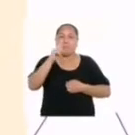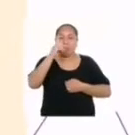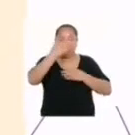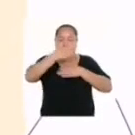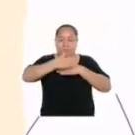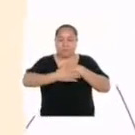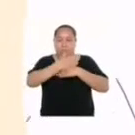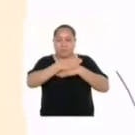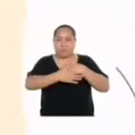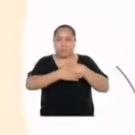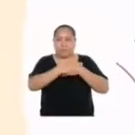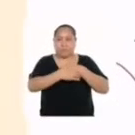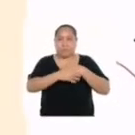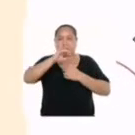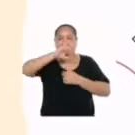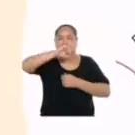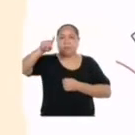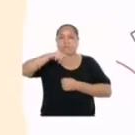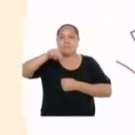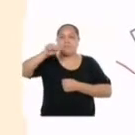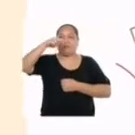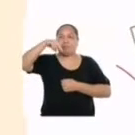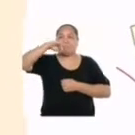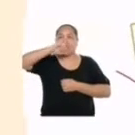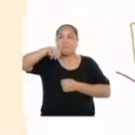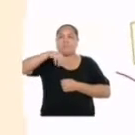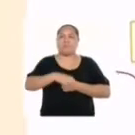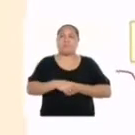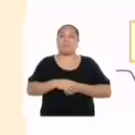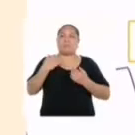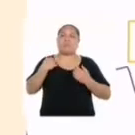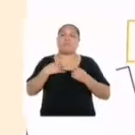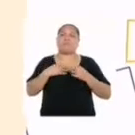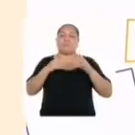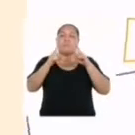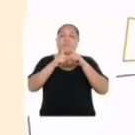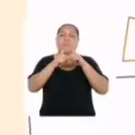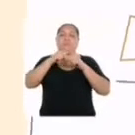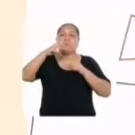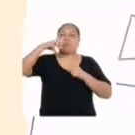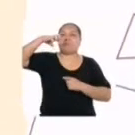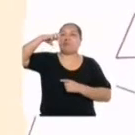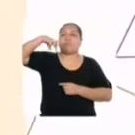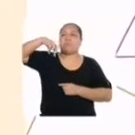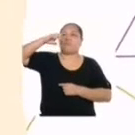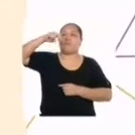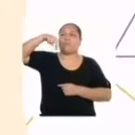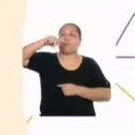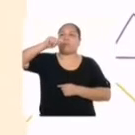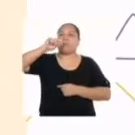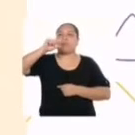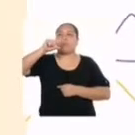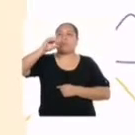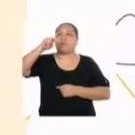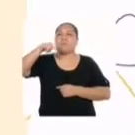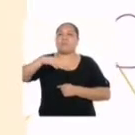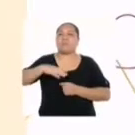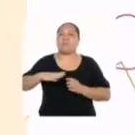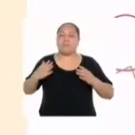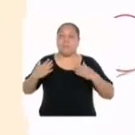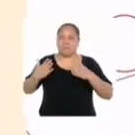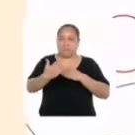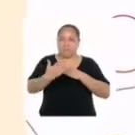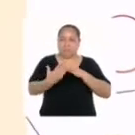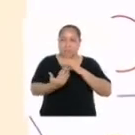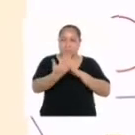de las caras frontales de la zanja, que como verás tiene forma pentagonal, hasta formar un prisma